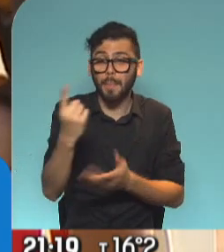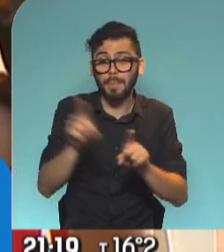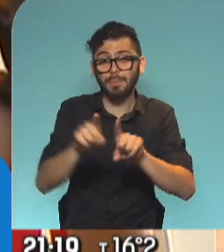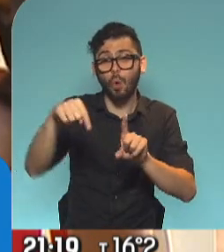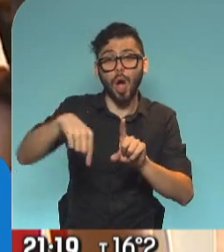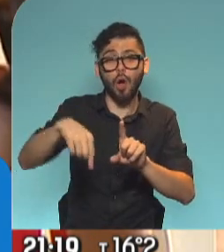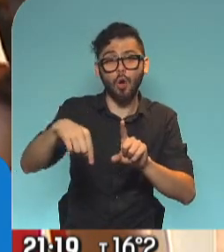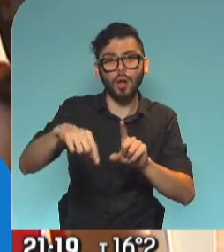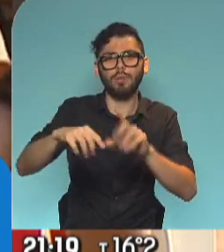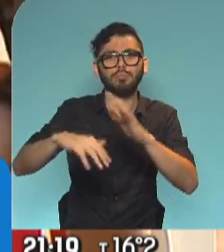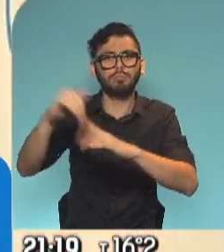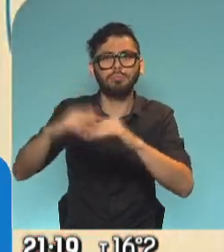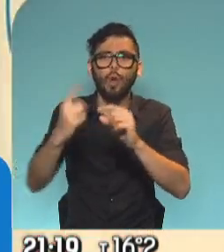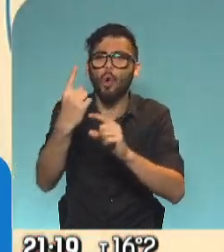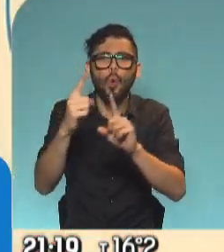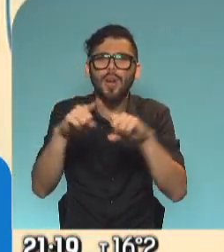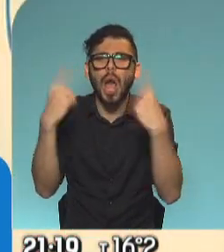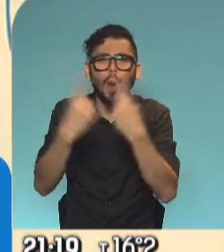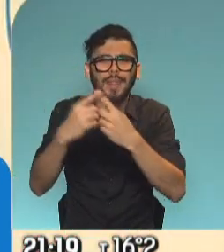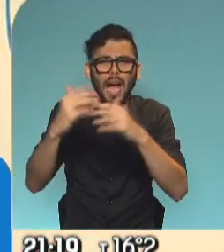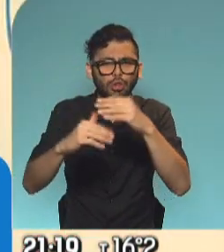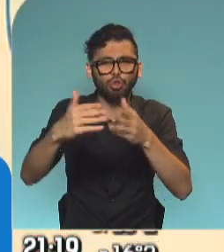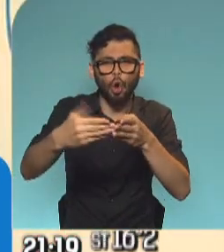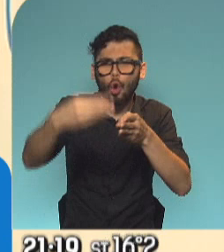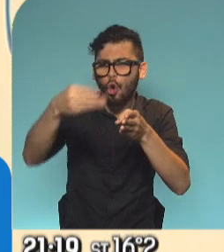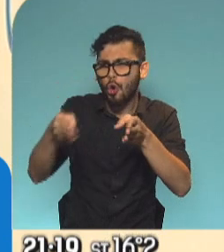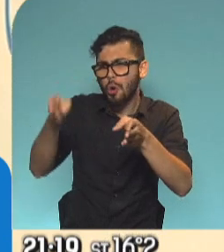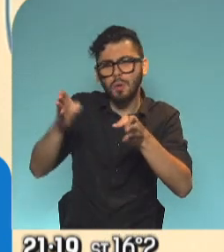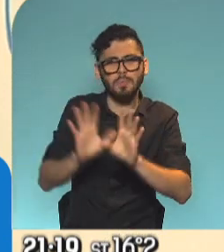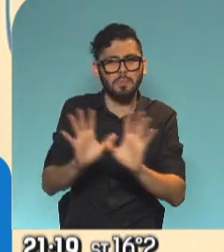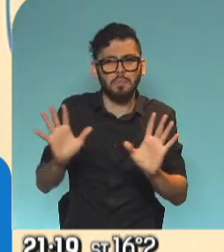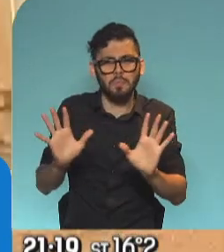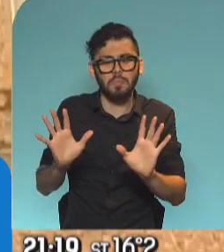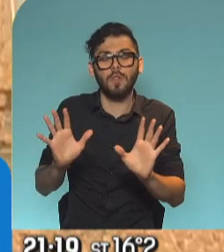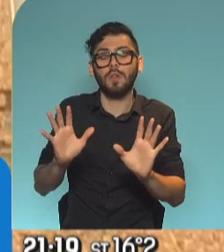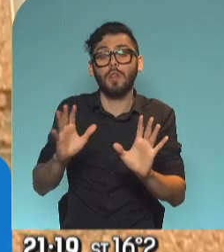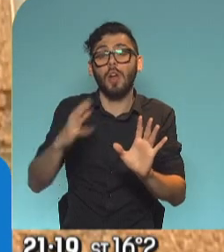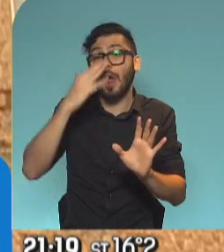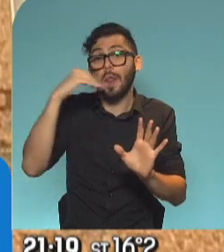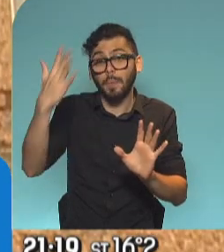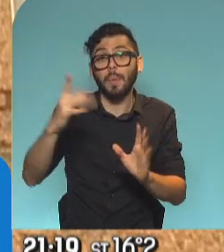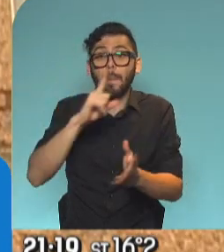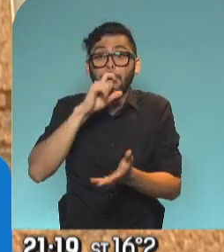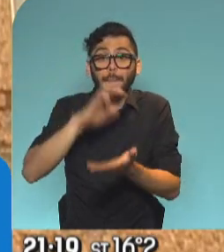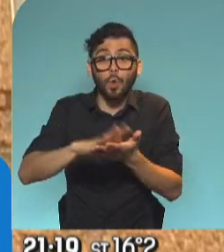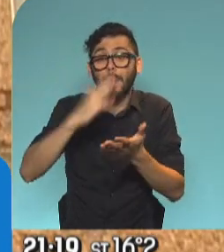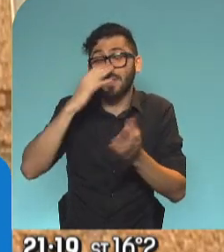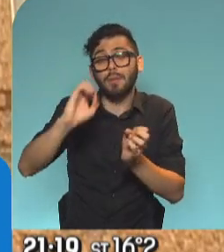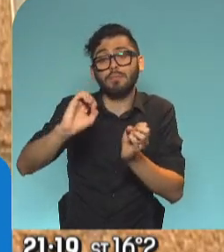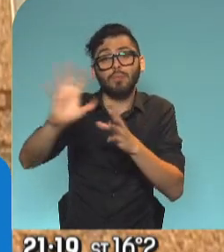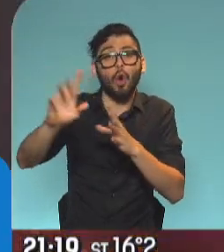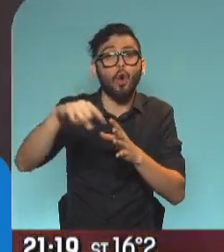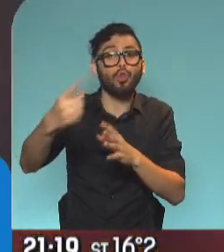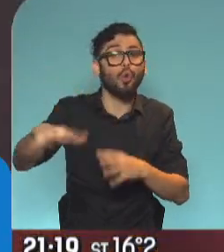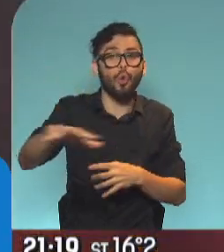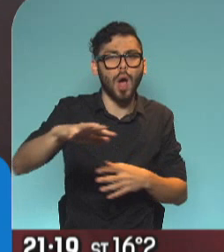haciendo ahora, una habitación de material. Y bueno, y después con la promesa de reubicar. Un derecho